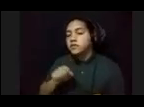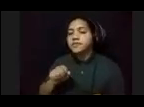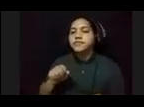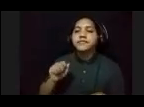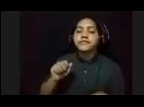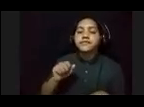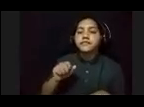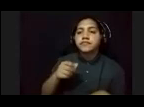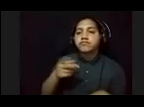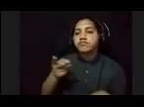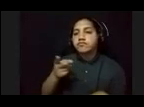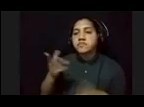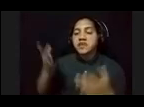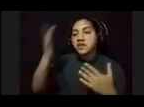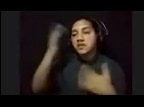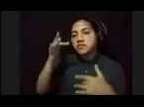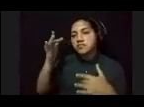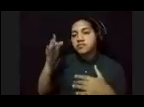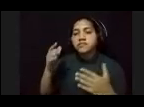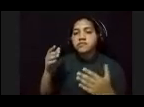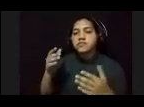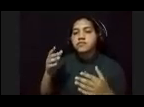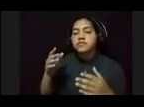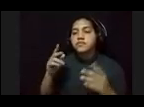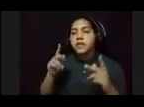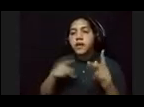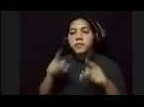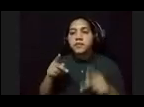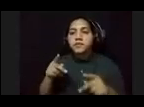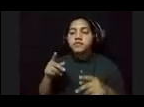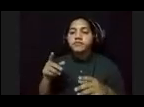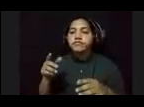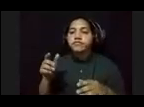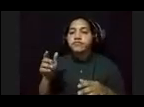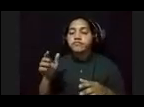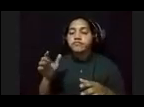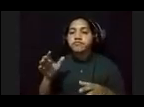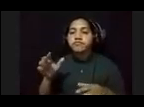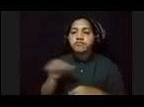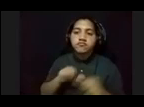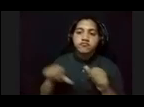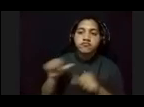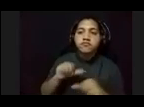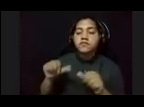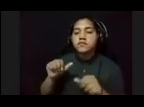de su condición de salud, estas personas se integraron a la dinámica residencial y laboral de La